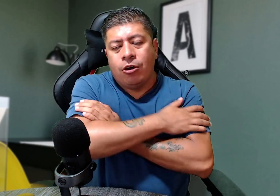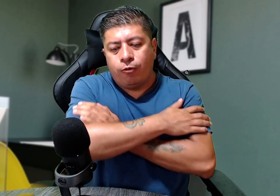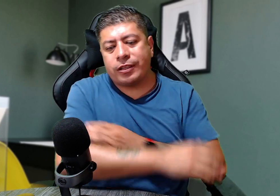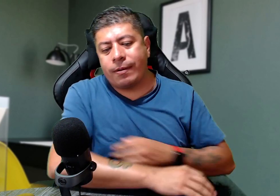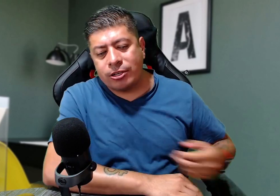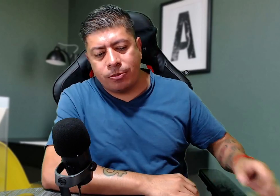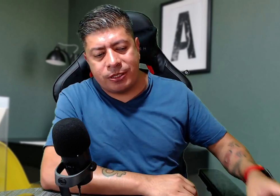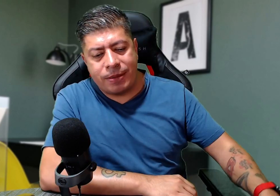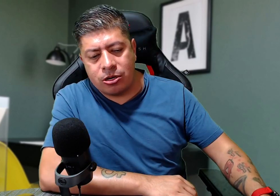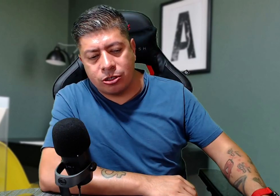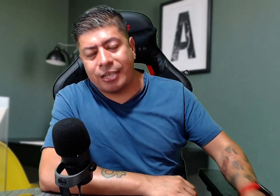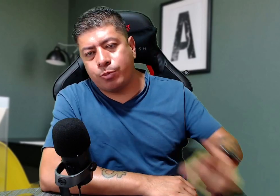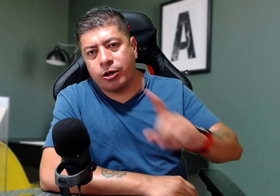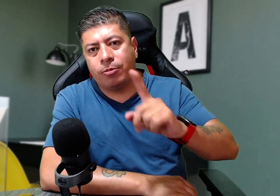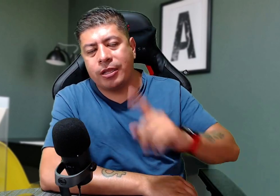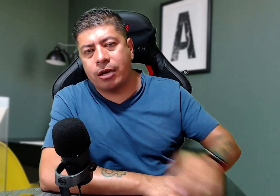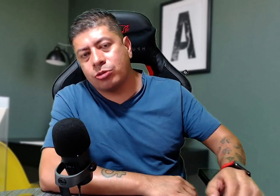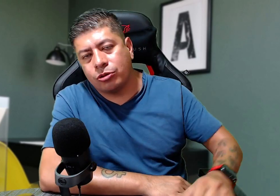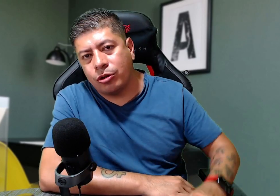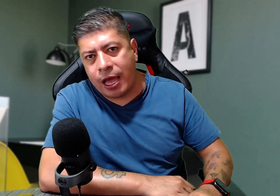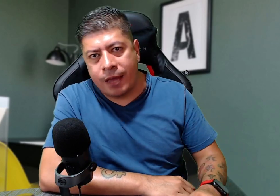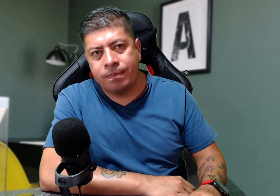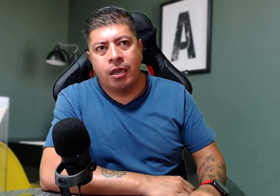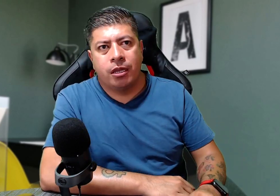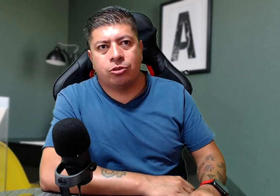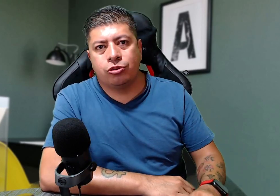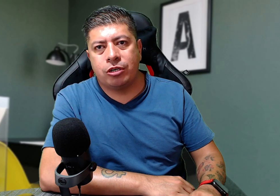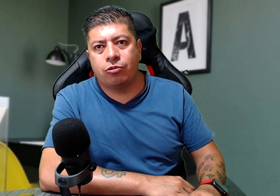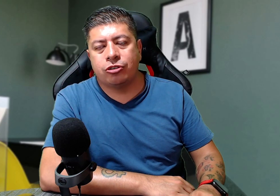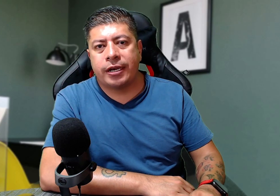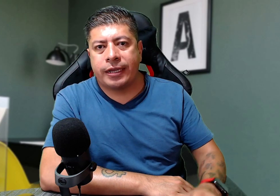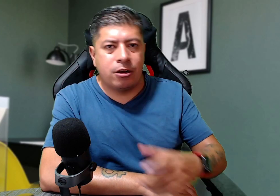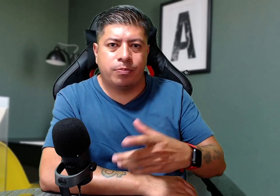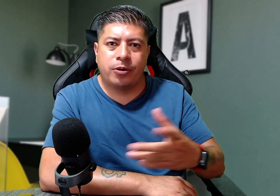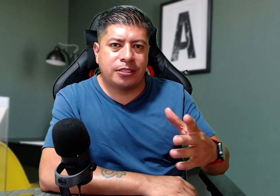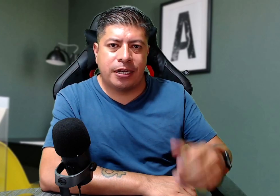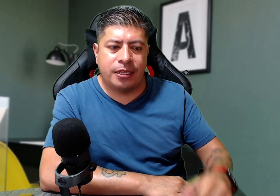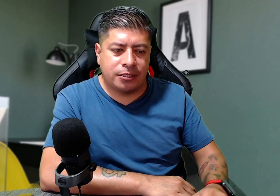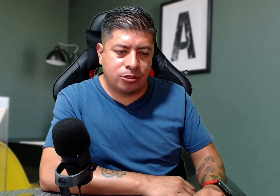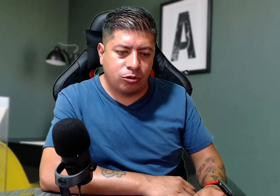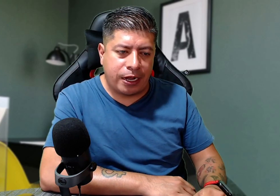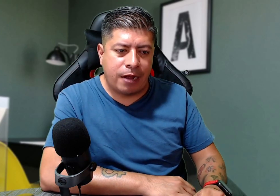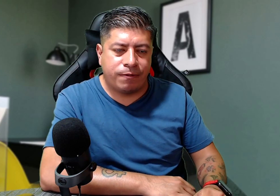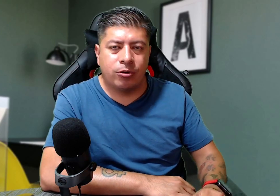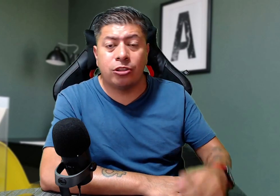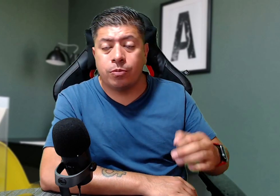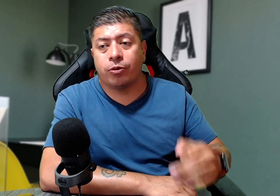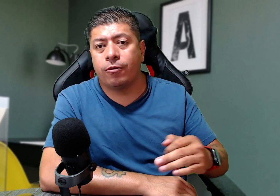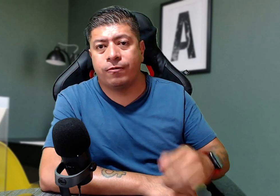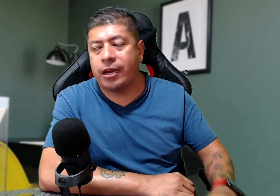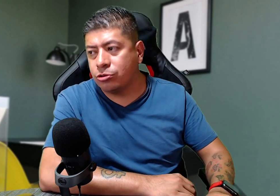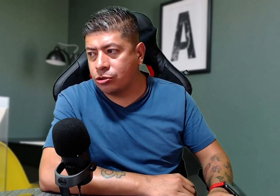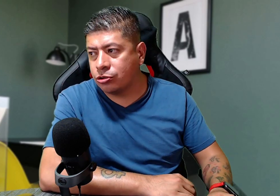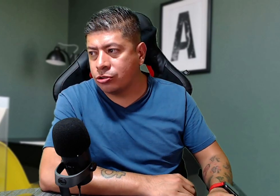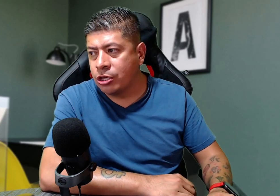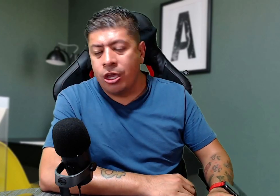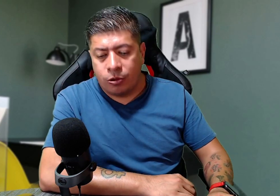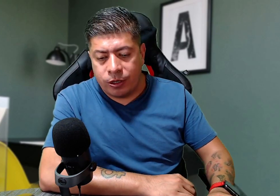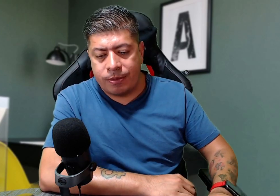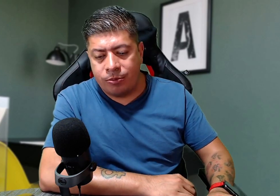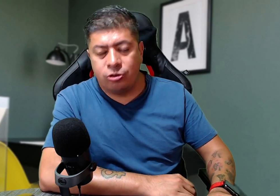regala. Fuerte abrazo, mis amigos. Gracias por recomendarnos con todo su círculo cercano, por hacer de este su canal favorito y por confiar en